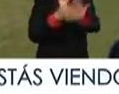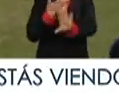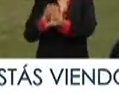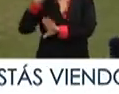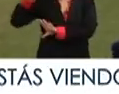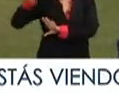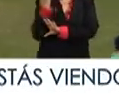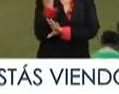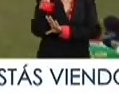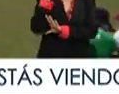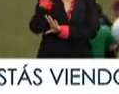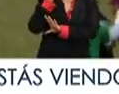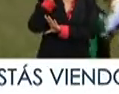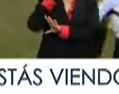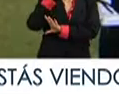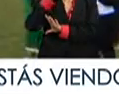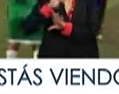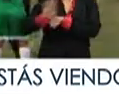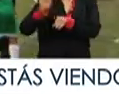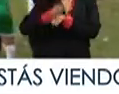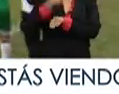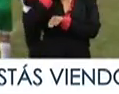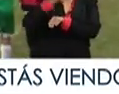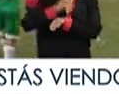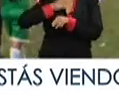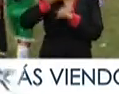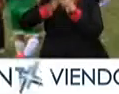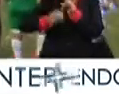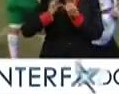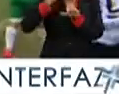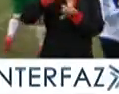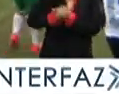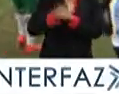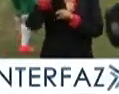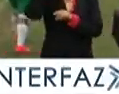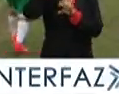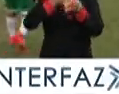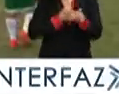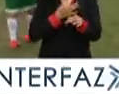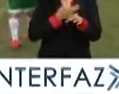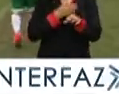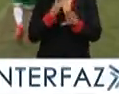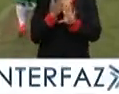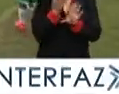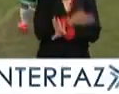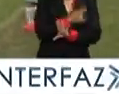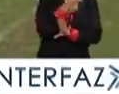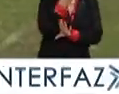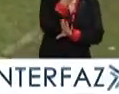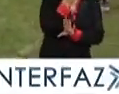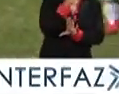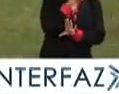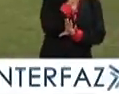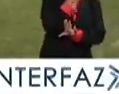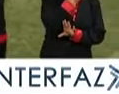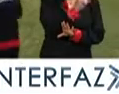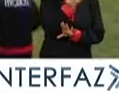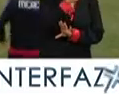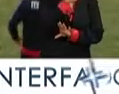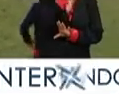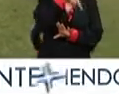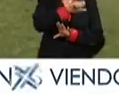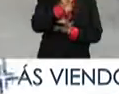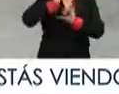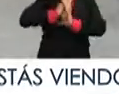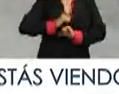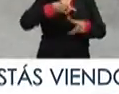de la Universidad Universo de Brasil en busca de avanzar a las semifinales y pensando en las medallas. Y tenemos en la previa, hablamos con Reyes Bernal, quien es